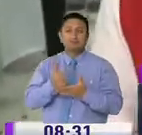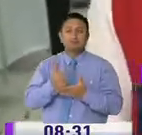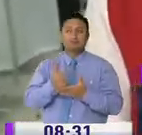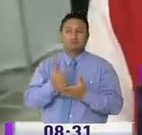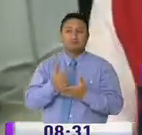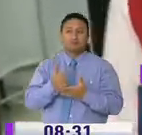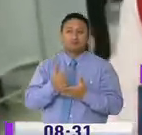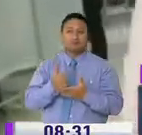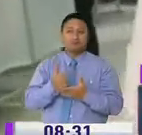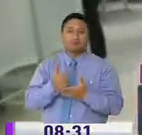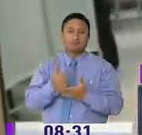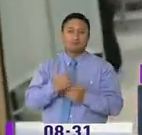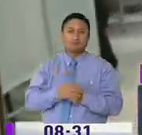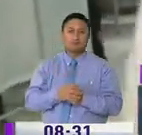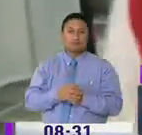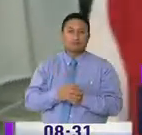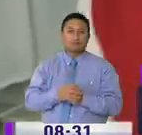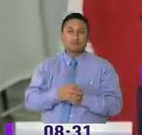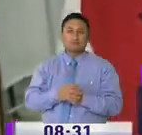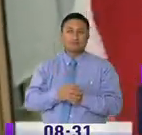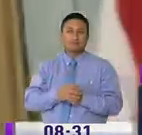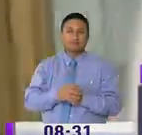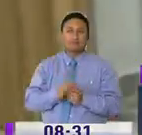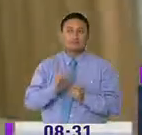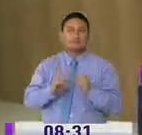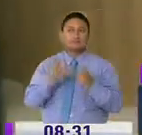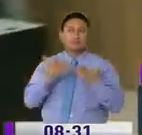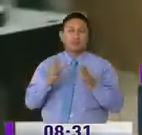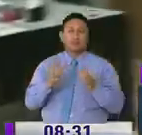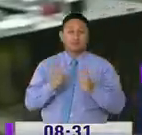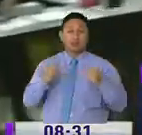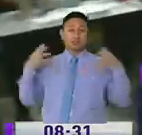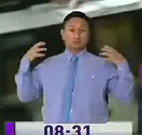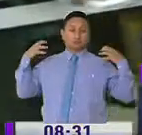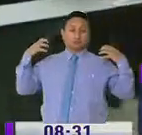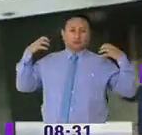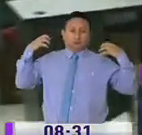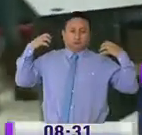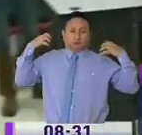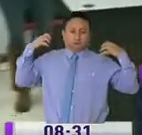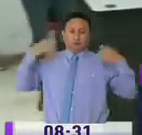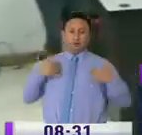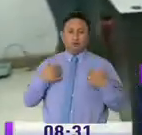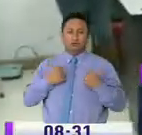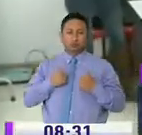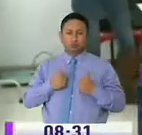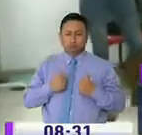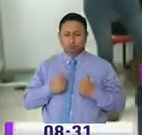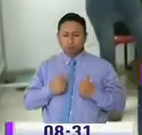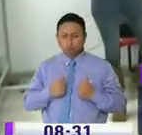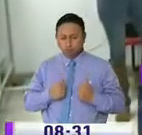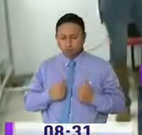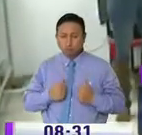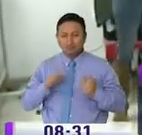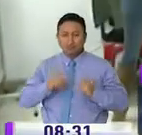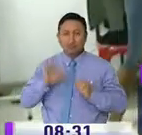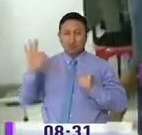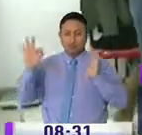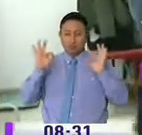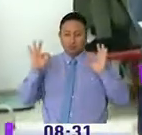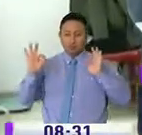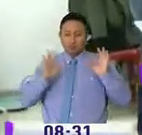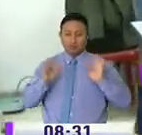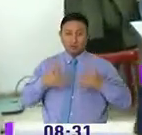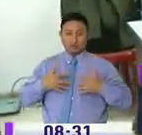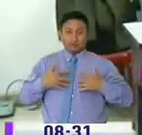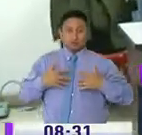podría manejar estados de estrés emocionales, es más para manejar la parte energética de nuestro cuerpo, que como